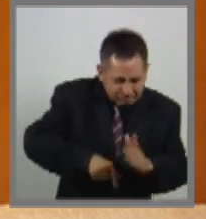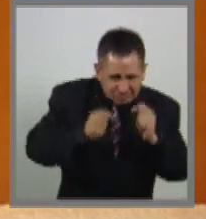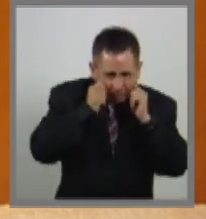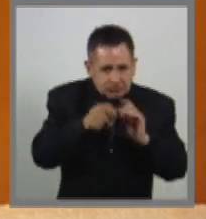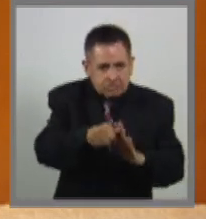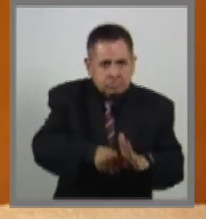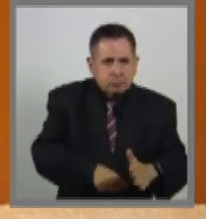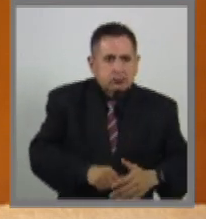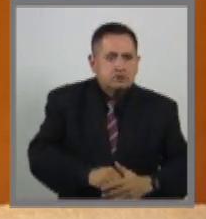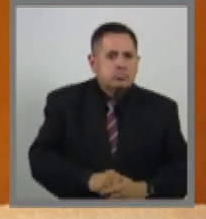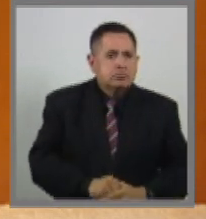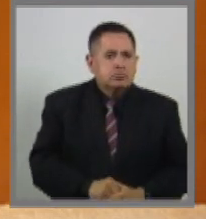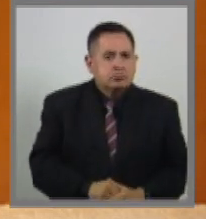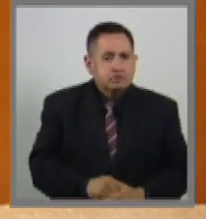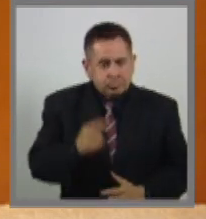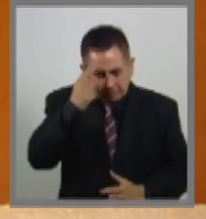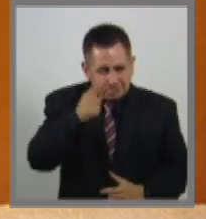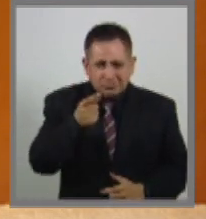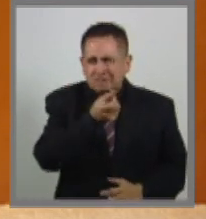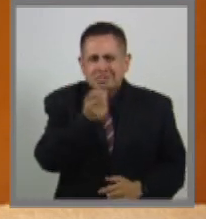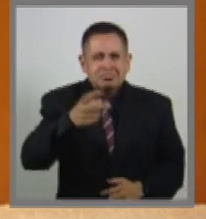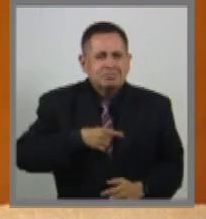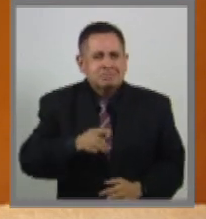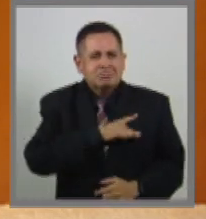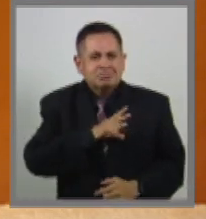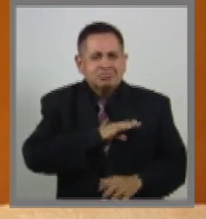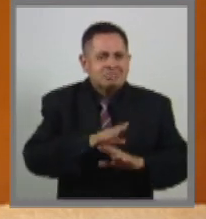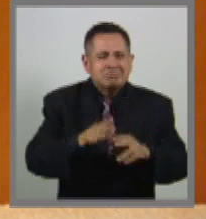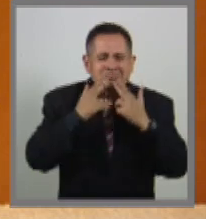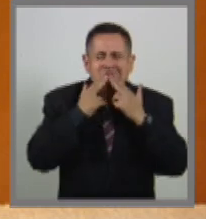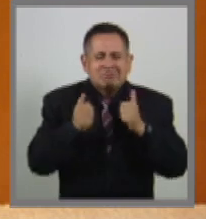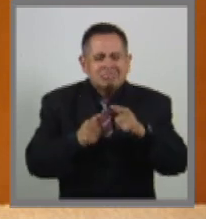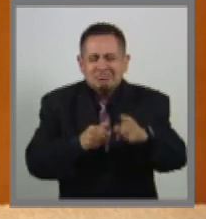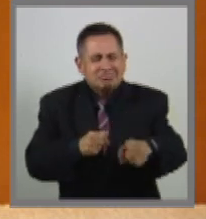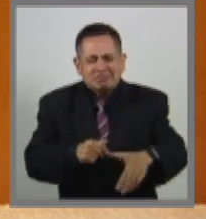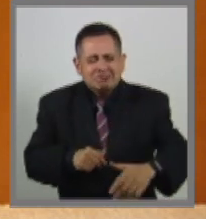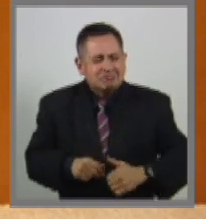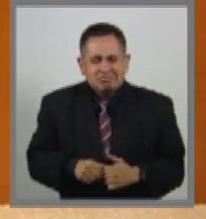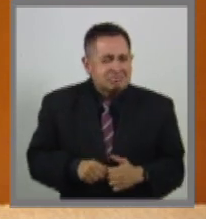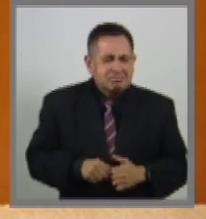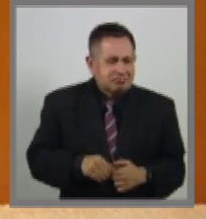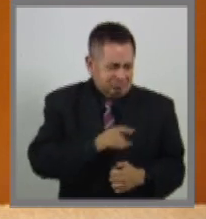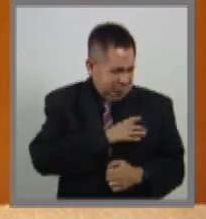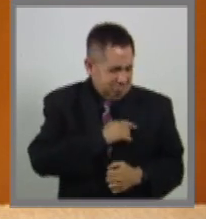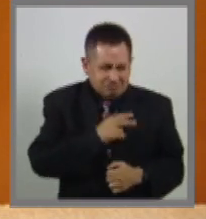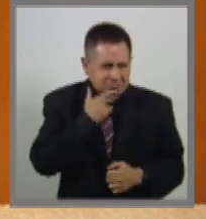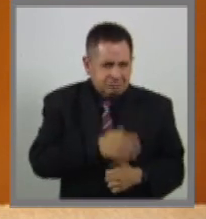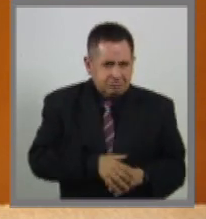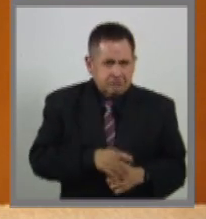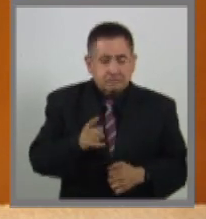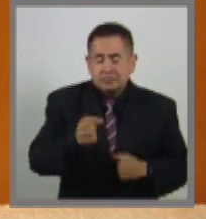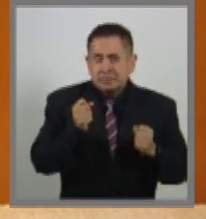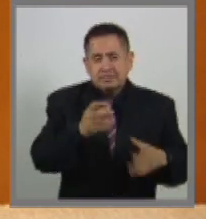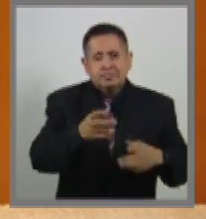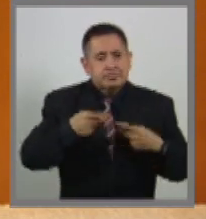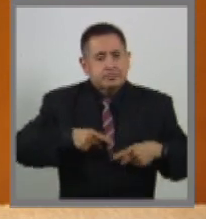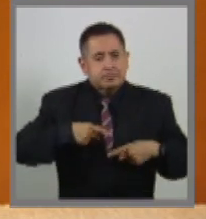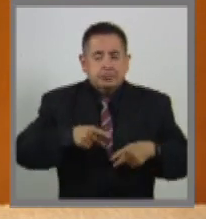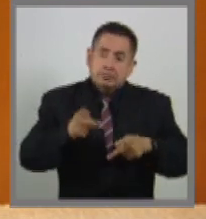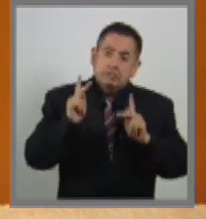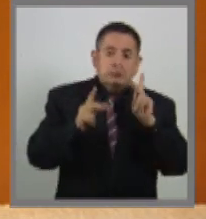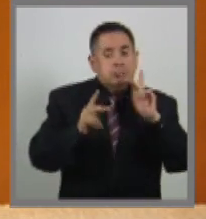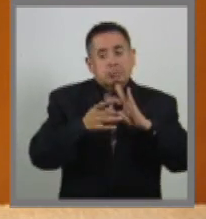enfermo. Para los miedosos en la medicina esto no sirve. Aunado a que van a salir miles de